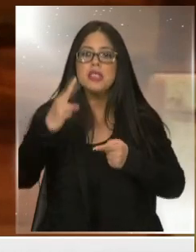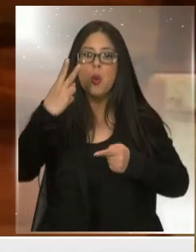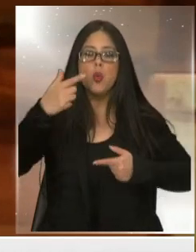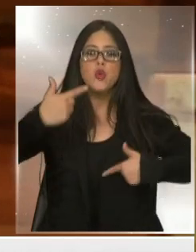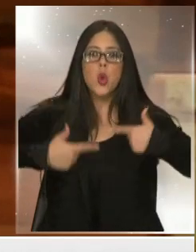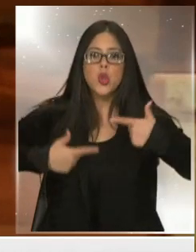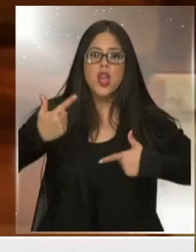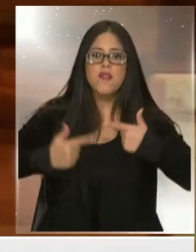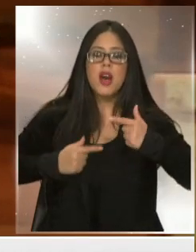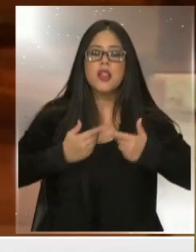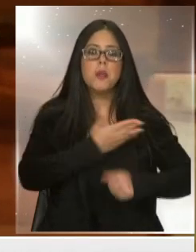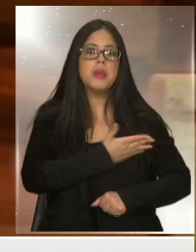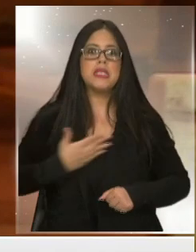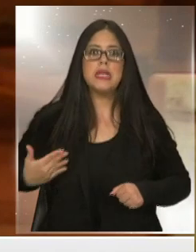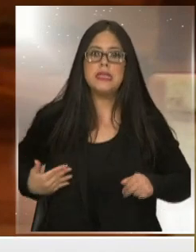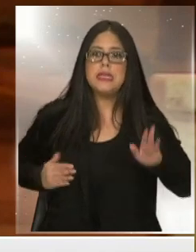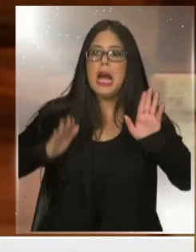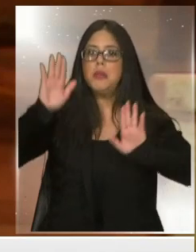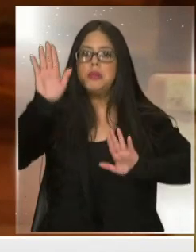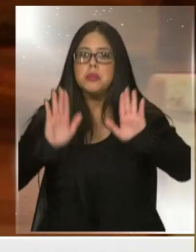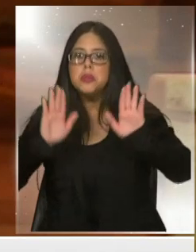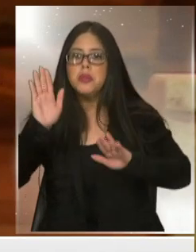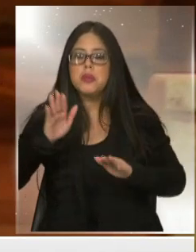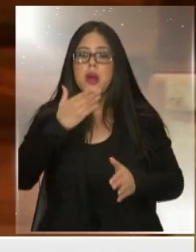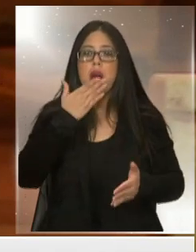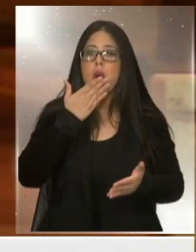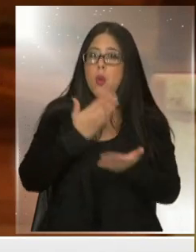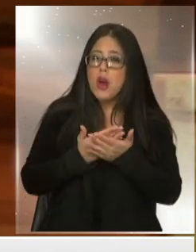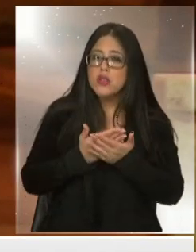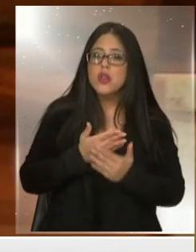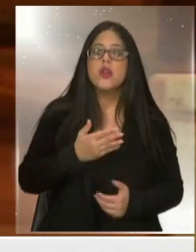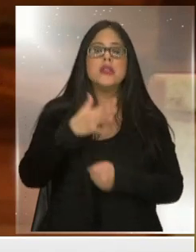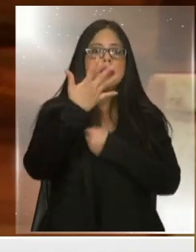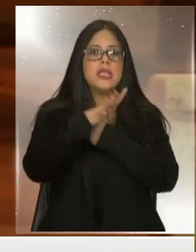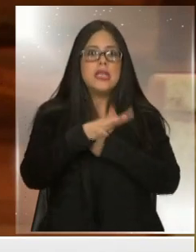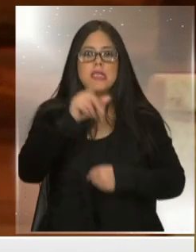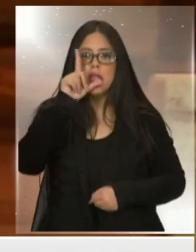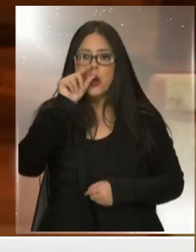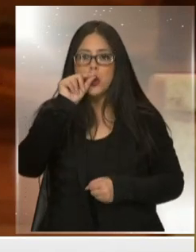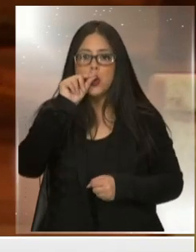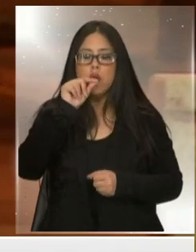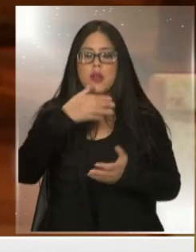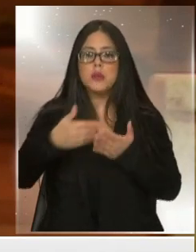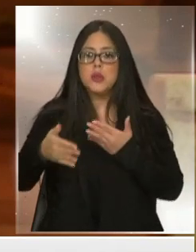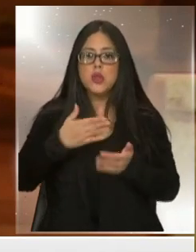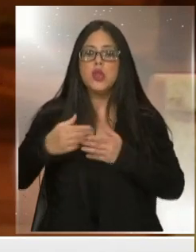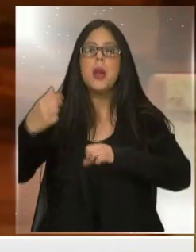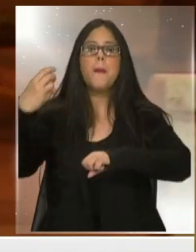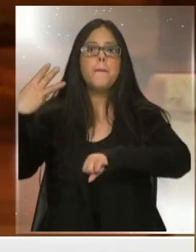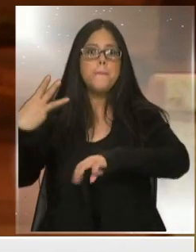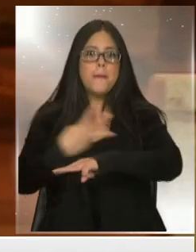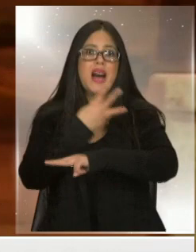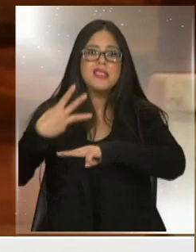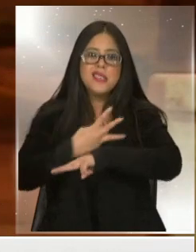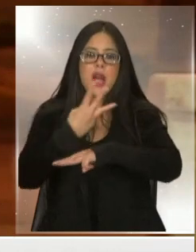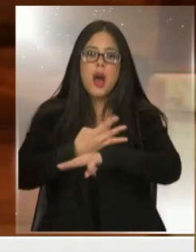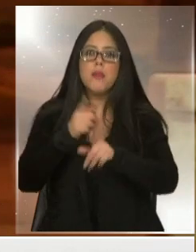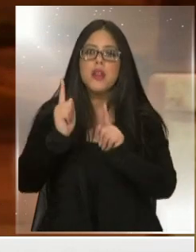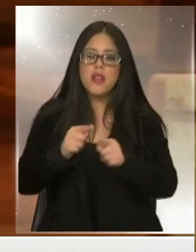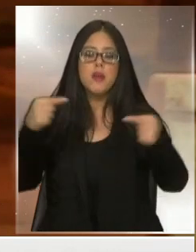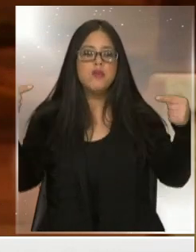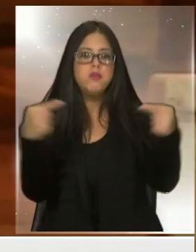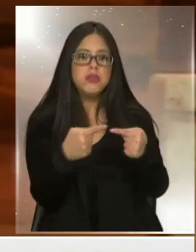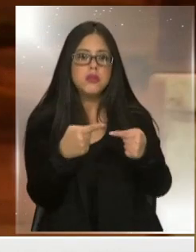en el segundo debate presidencial, que está previsto para el próximo 15 de octubre en la ciudad de Miami, donde se debería enfrentar con su